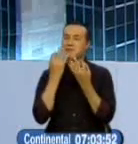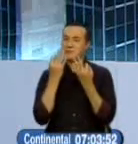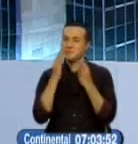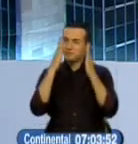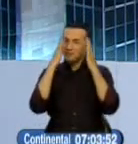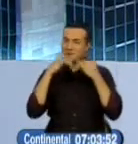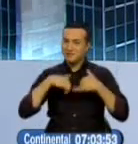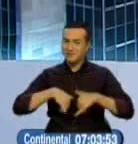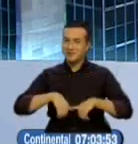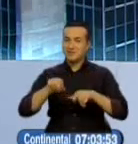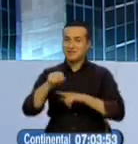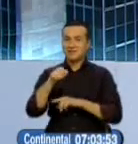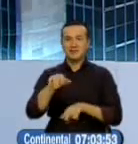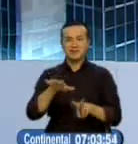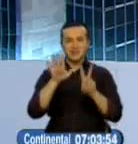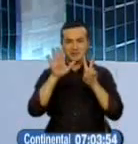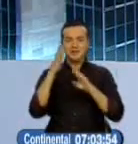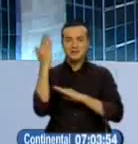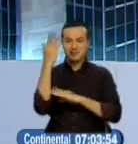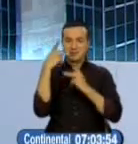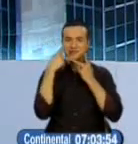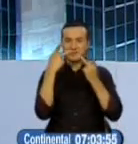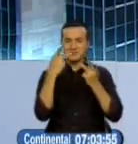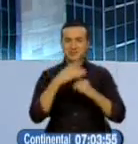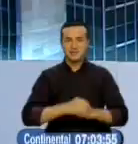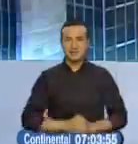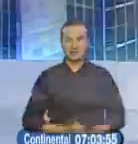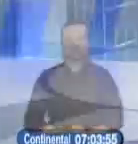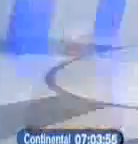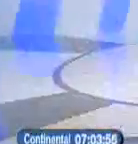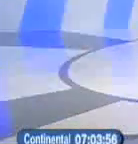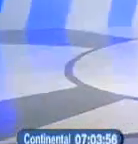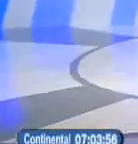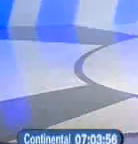nuestra sintonía, este es Canal 7, su televisión pública.